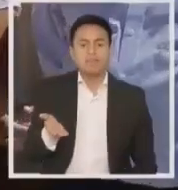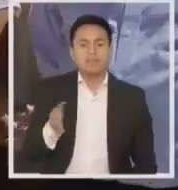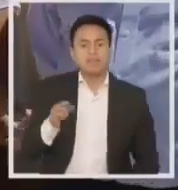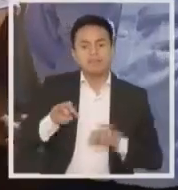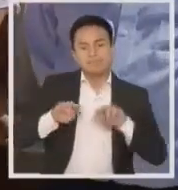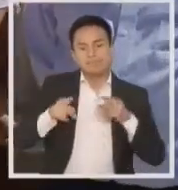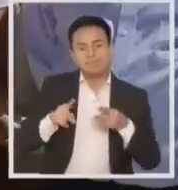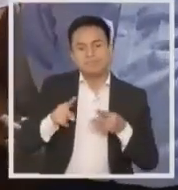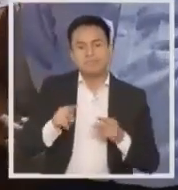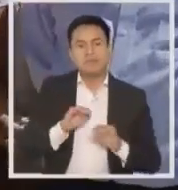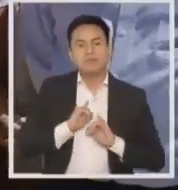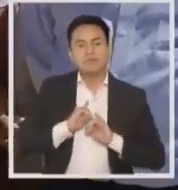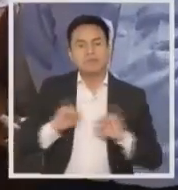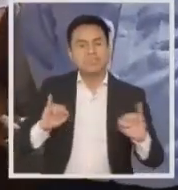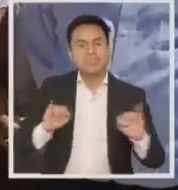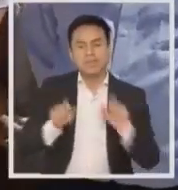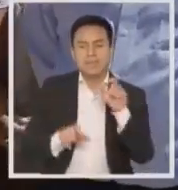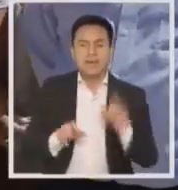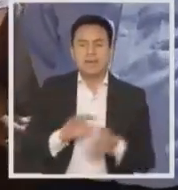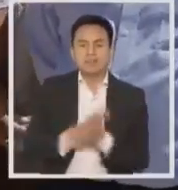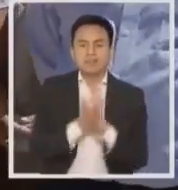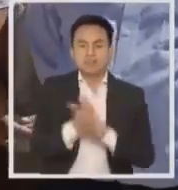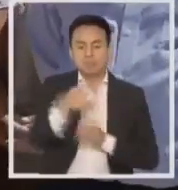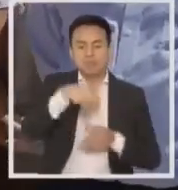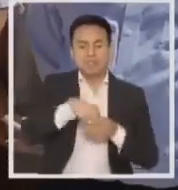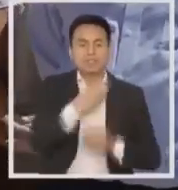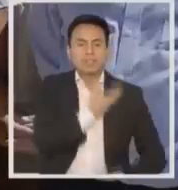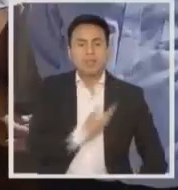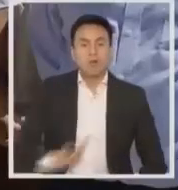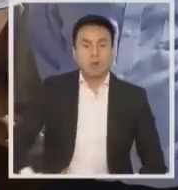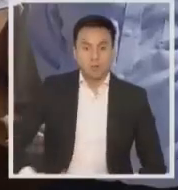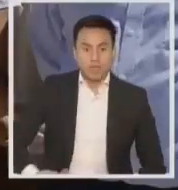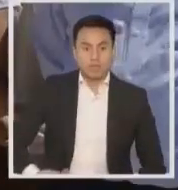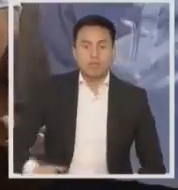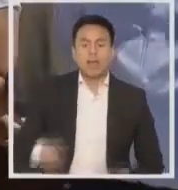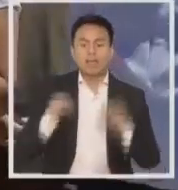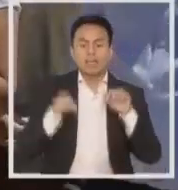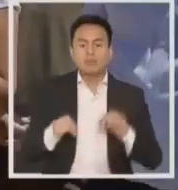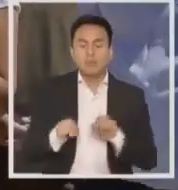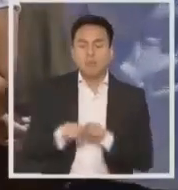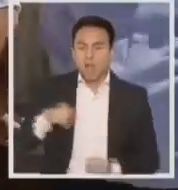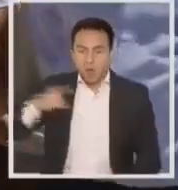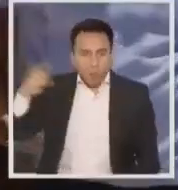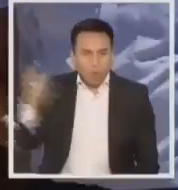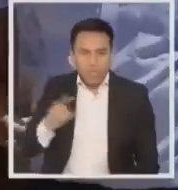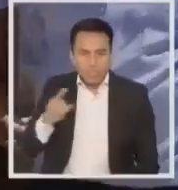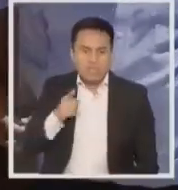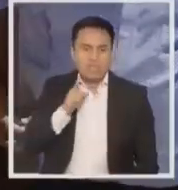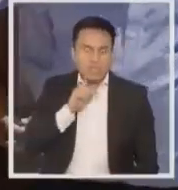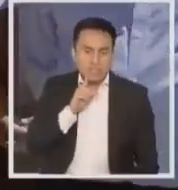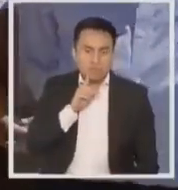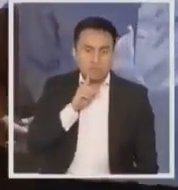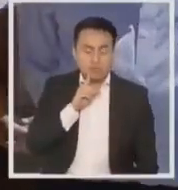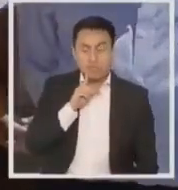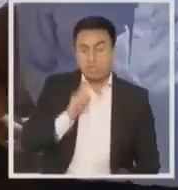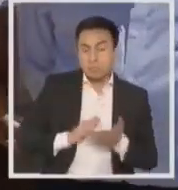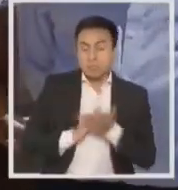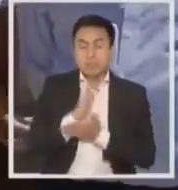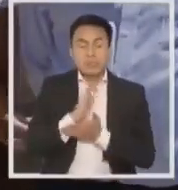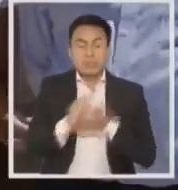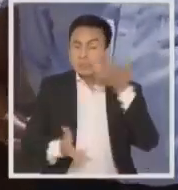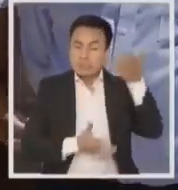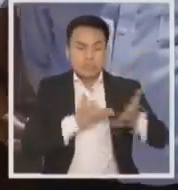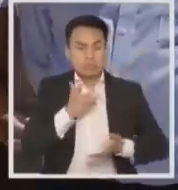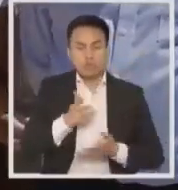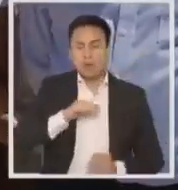lo tanto, un mensaje a todos quienes forman parte de nuestro gobierno es que acá el sentido de urgencia que hemos tenido desde que se desató el